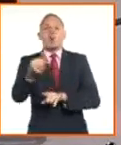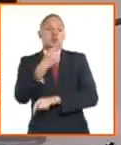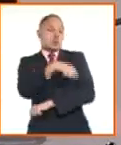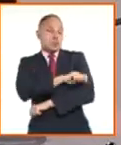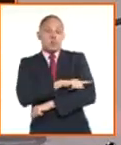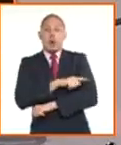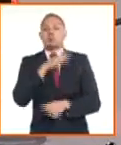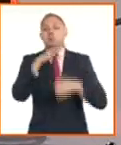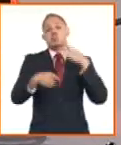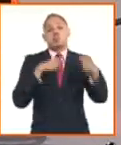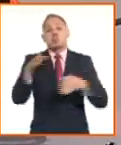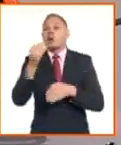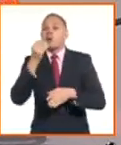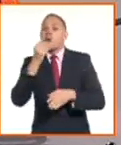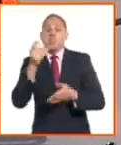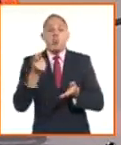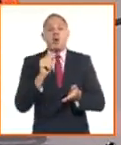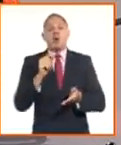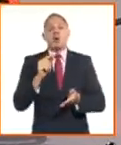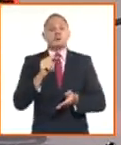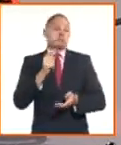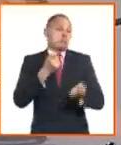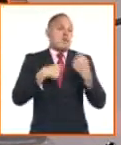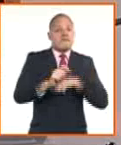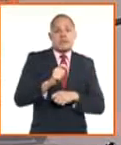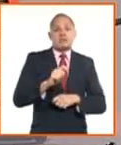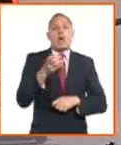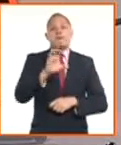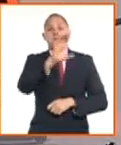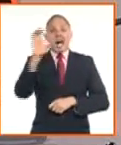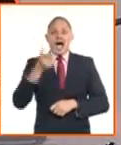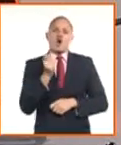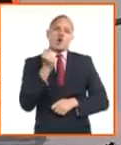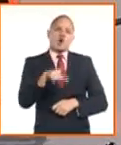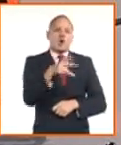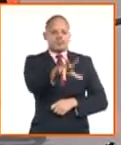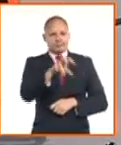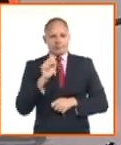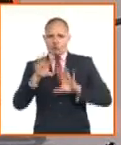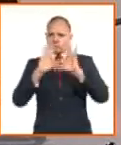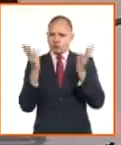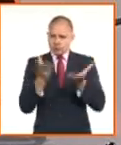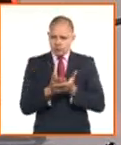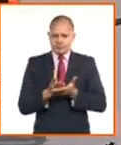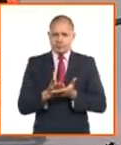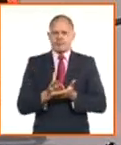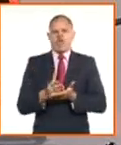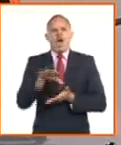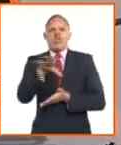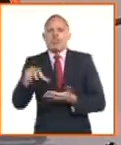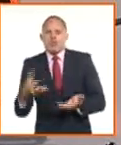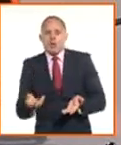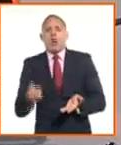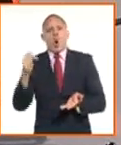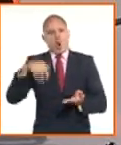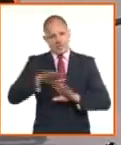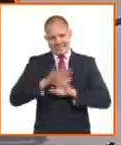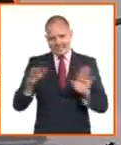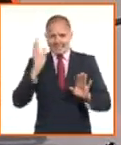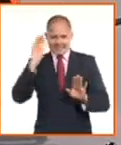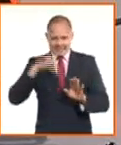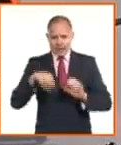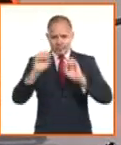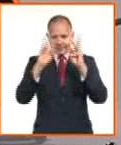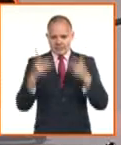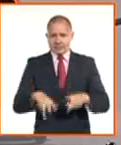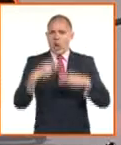país, en las instituciones que serán pues publicadas hoy en las páginas web de nuestras instituciones bancarias y al tipo de cambio